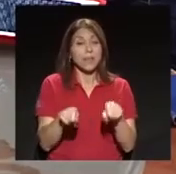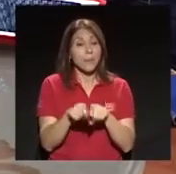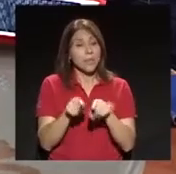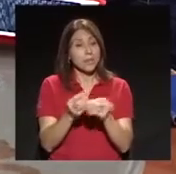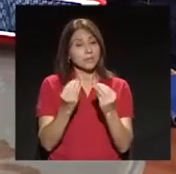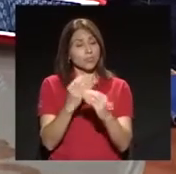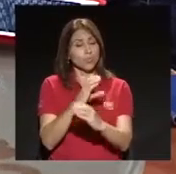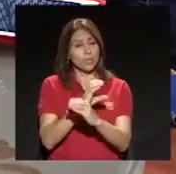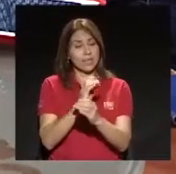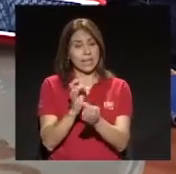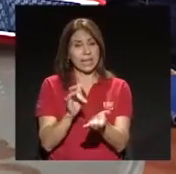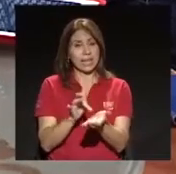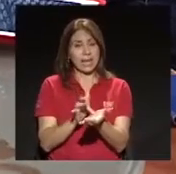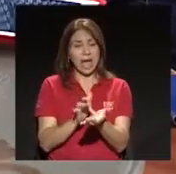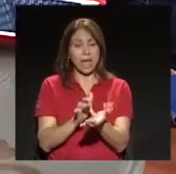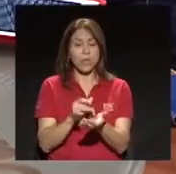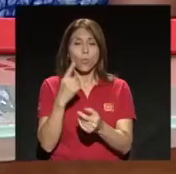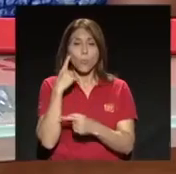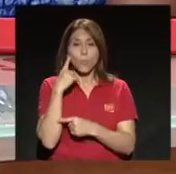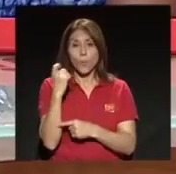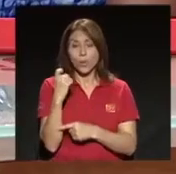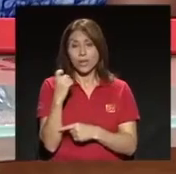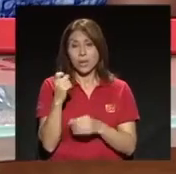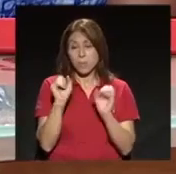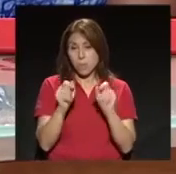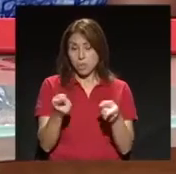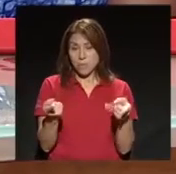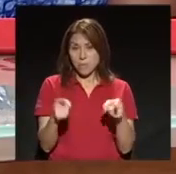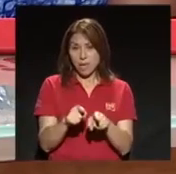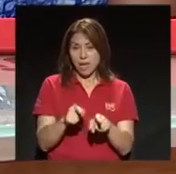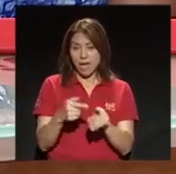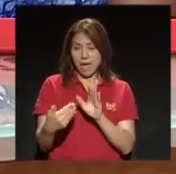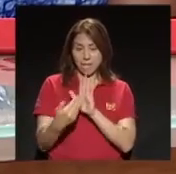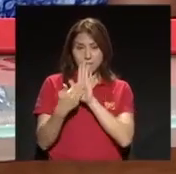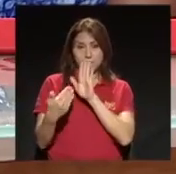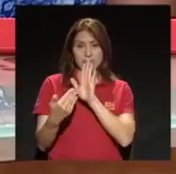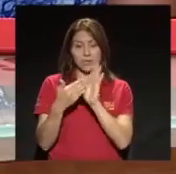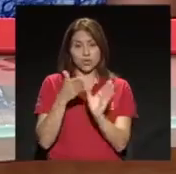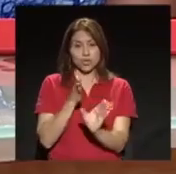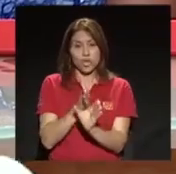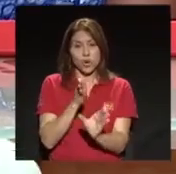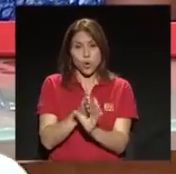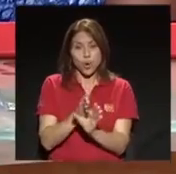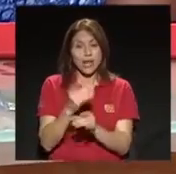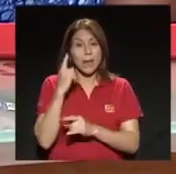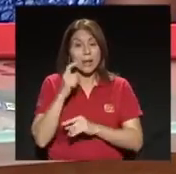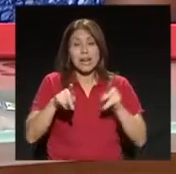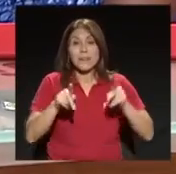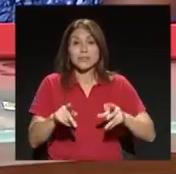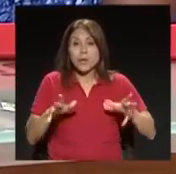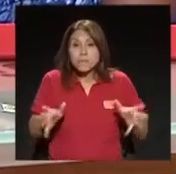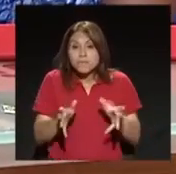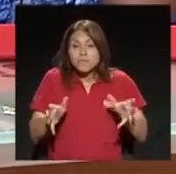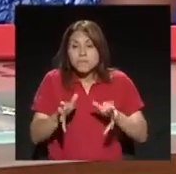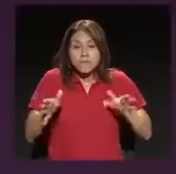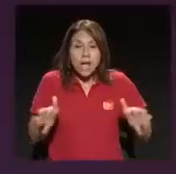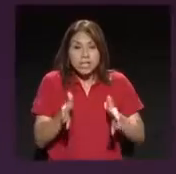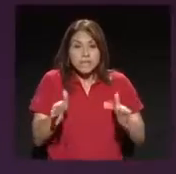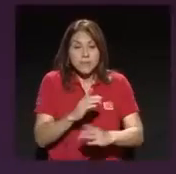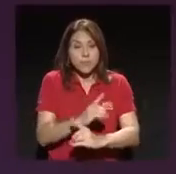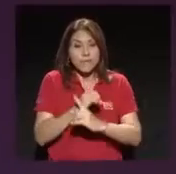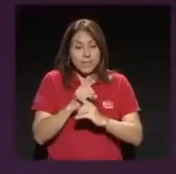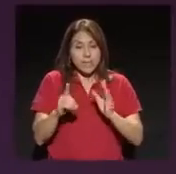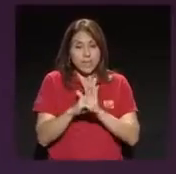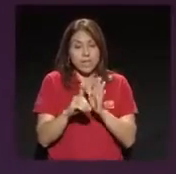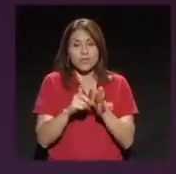porque es, digamos, una afectación psicológica también para interrumpir tu activismo, claro, por cualquiera que sean tus luchas,